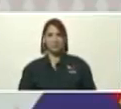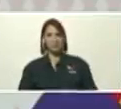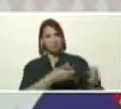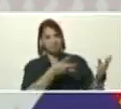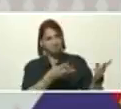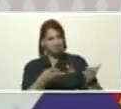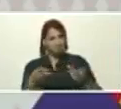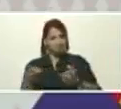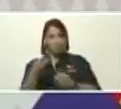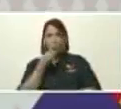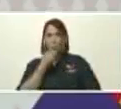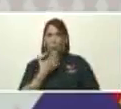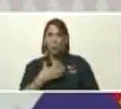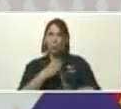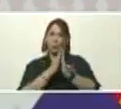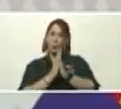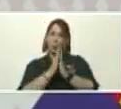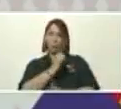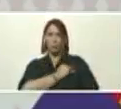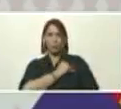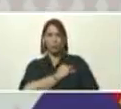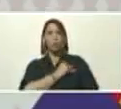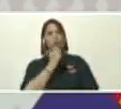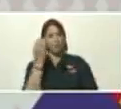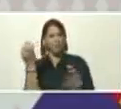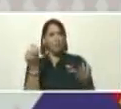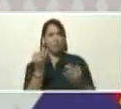Invitamos a un buen cura católico que sea de verdad cristiano.